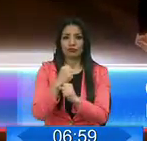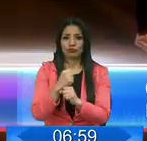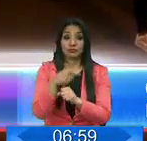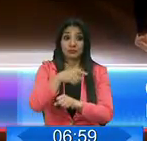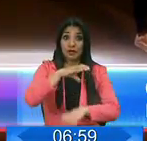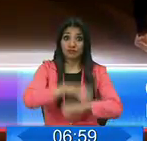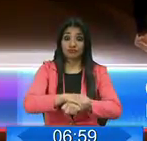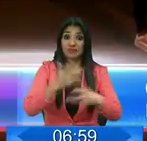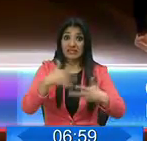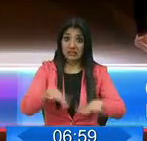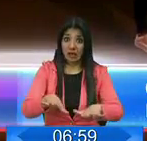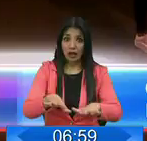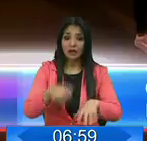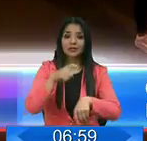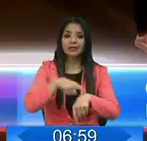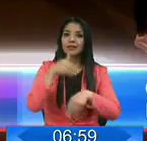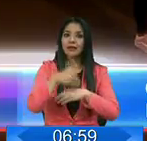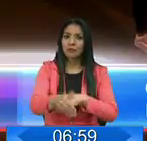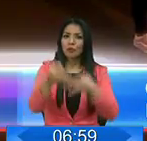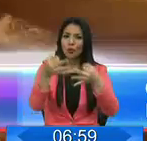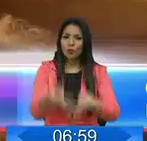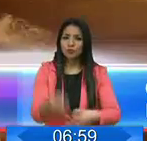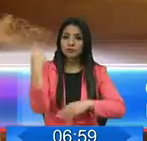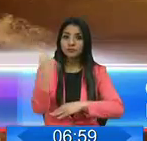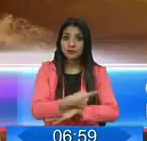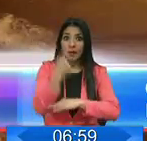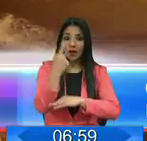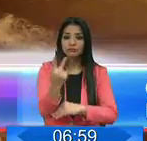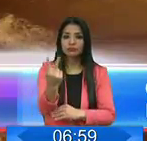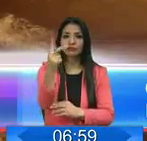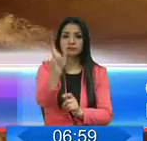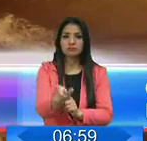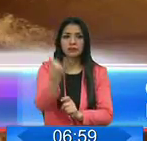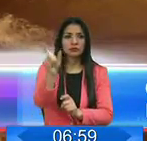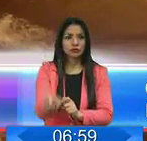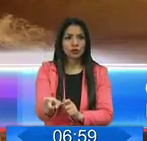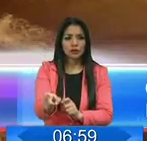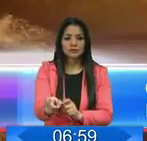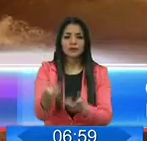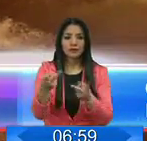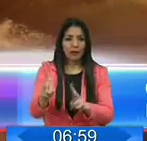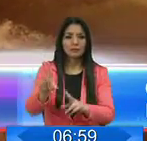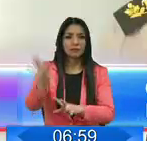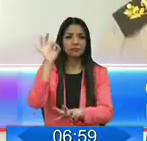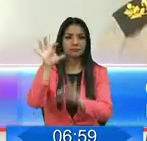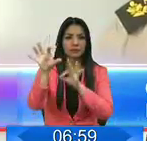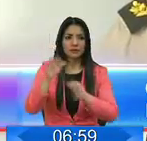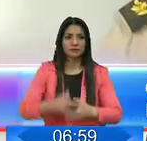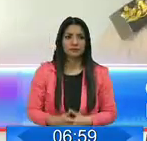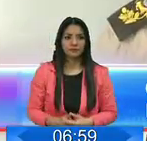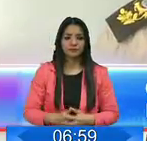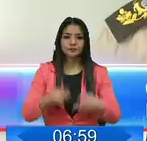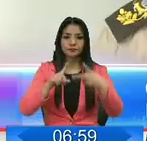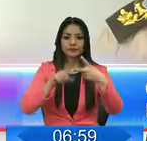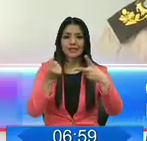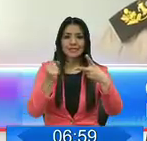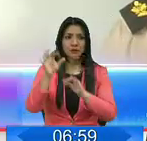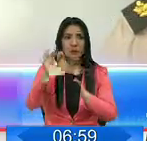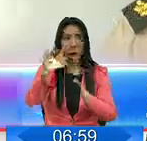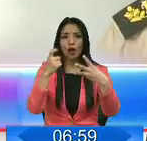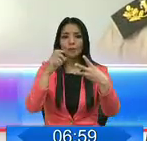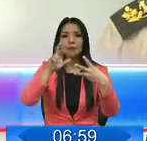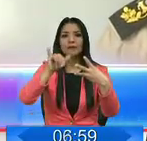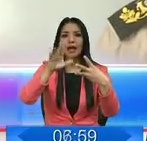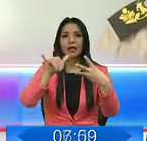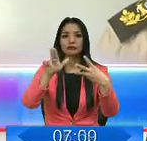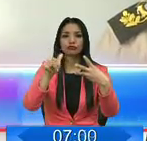estar dentro del tiempo de flagrancia, otros 2 presuntos sospechosos de este crimen fueron ubicados. A Steven B., de 22 años, en el